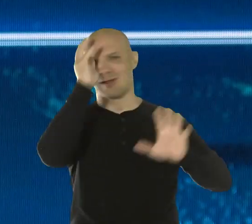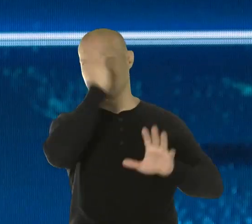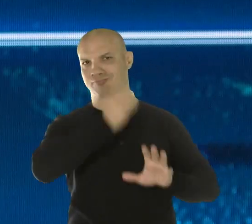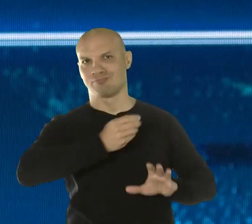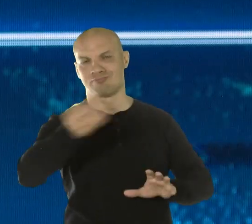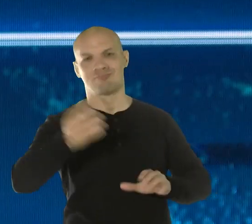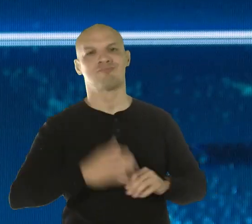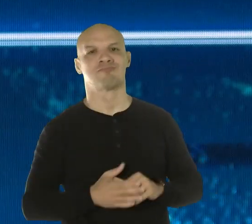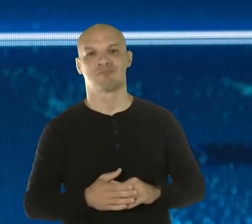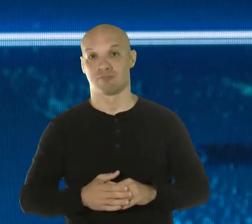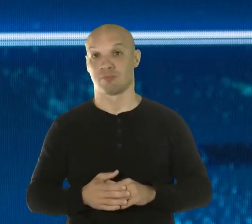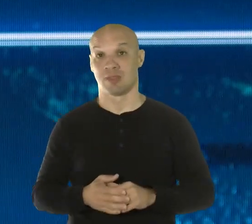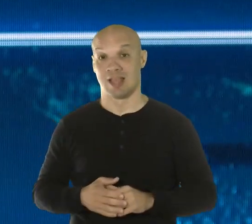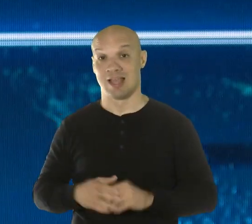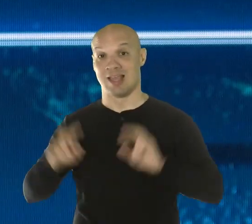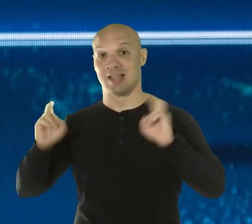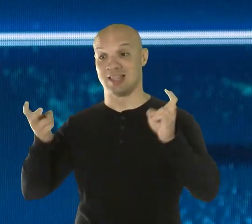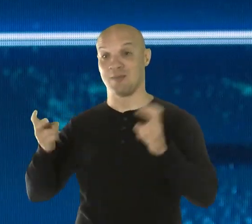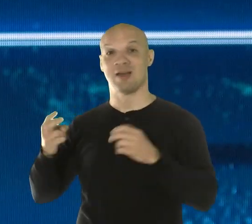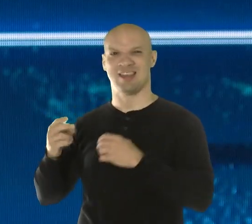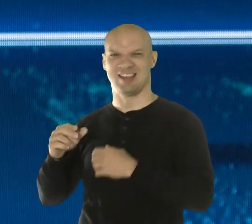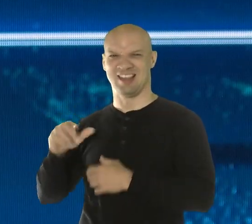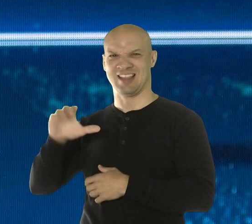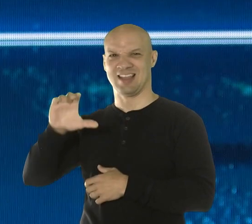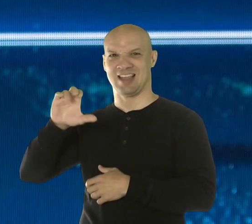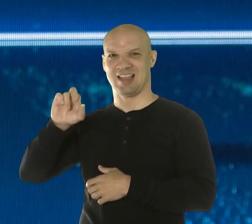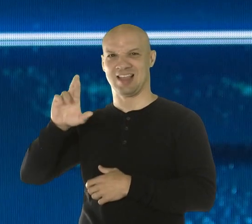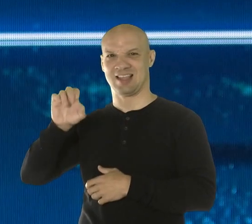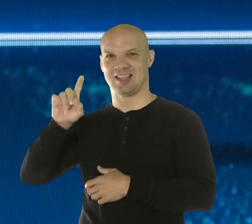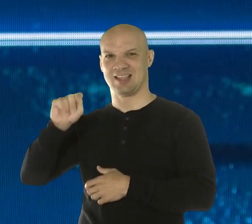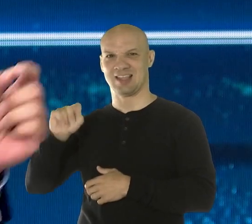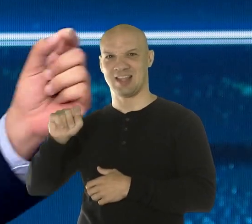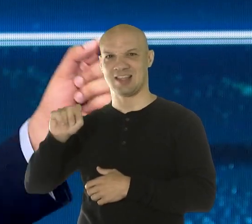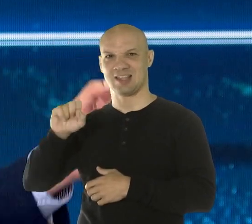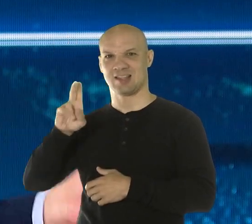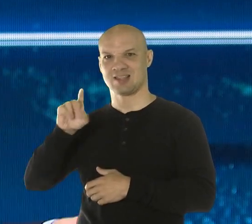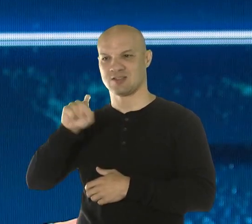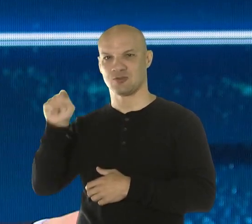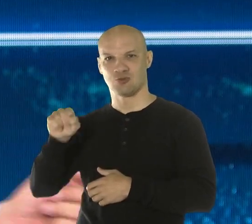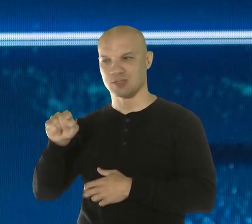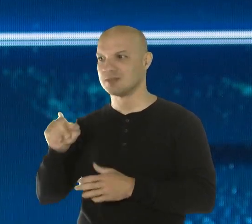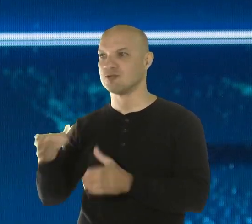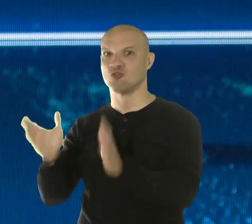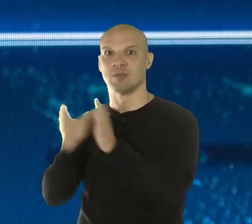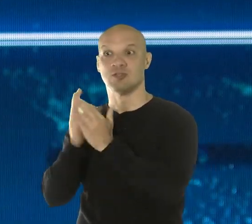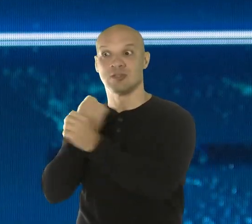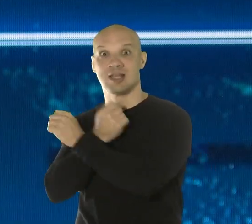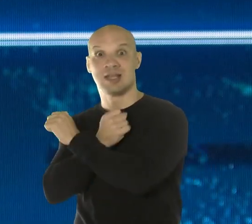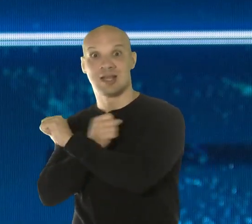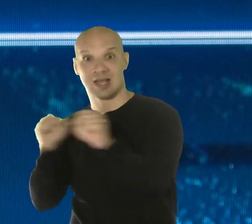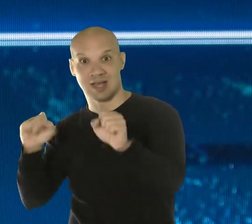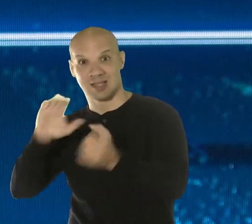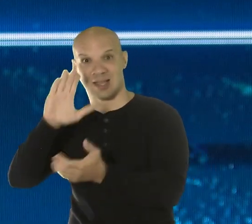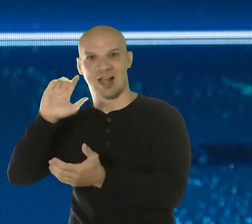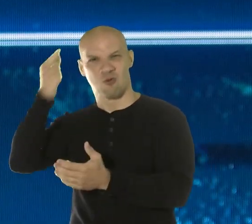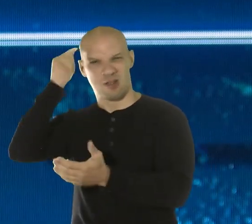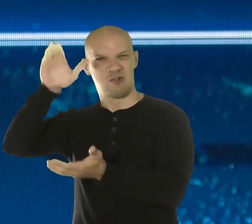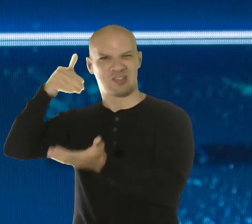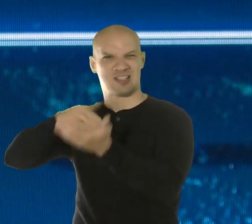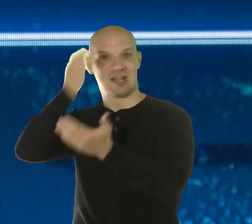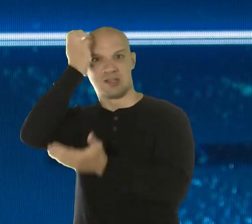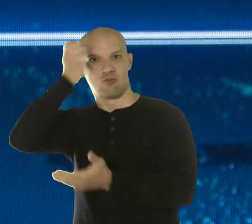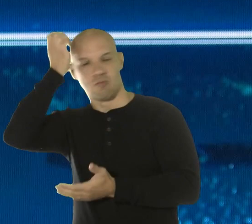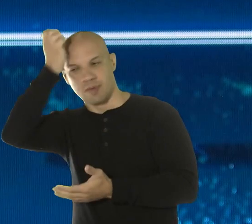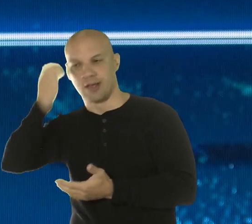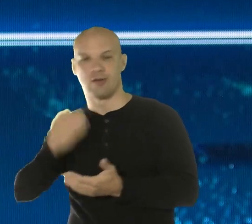tema de Credit Suisse, su petición de rescate al Banco Central Europeo, la participación del gobierno de Suiza,